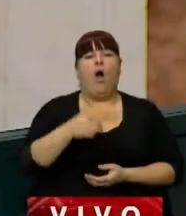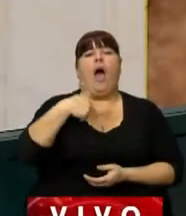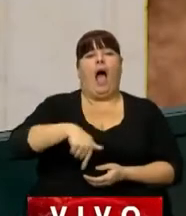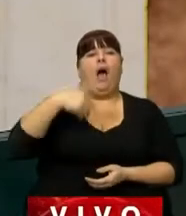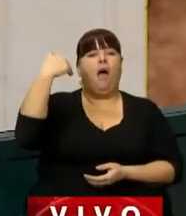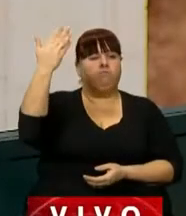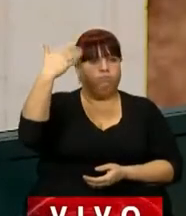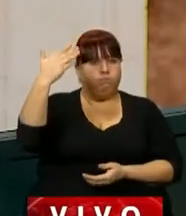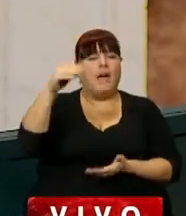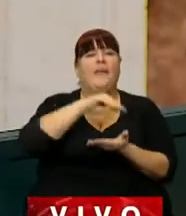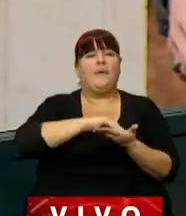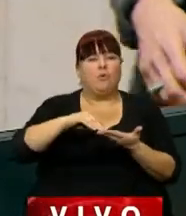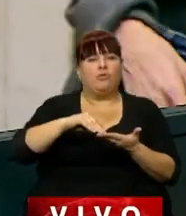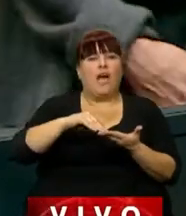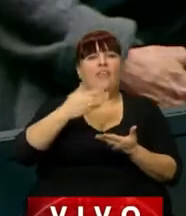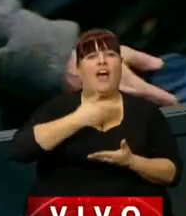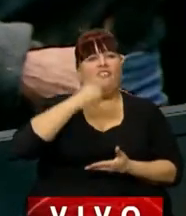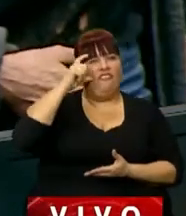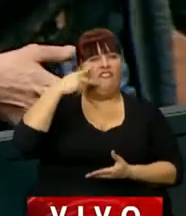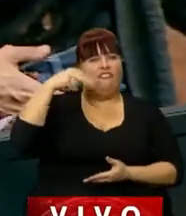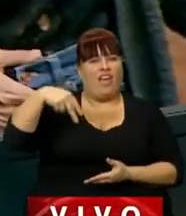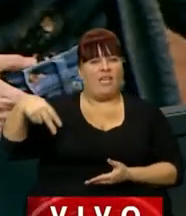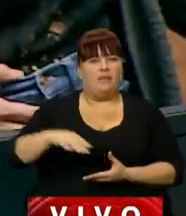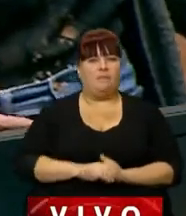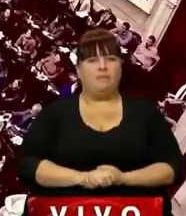En el uso de la palabra, la diputada Mónica Fein.